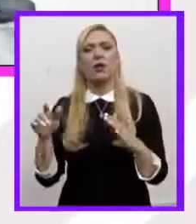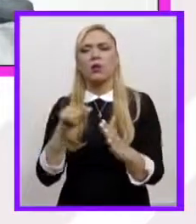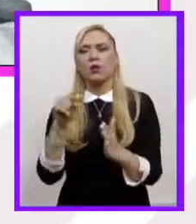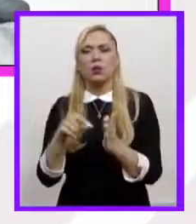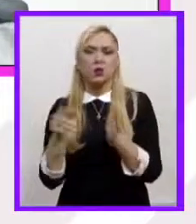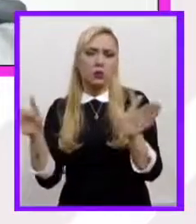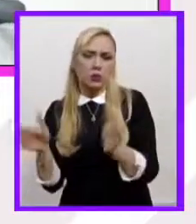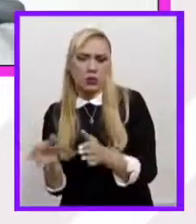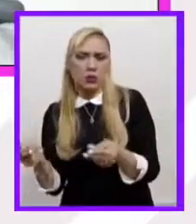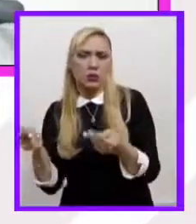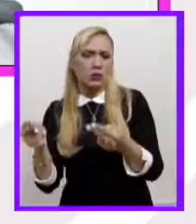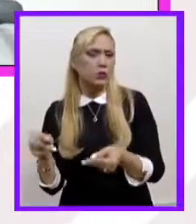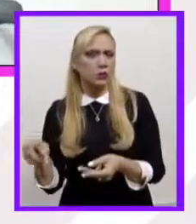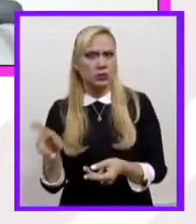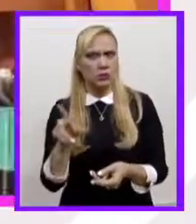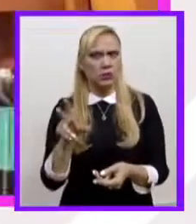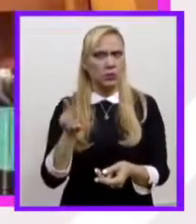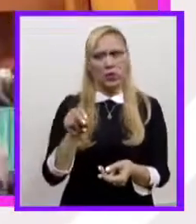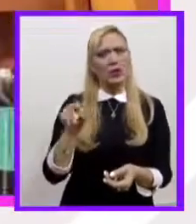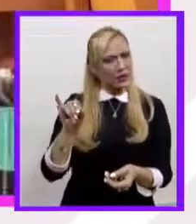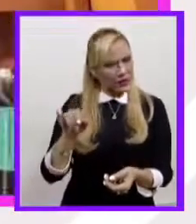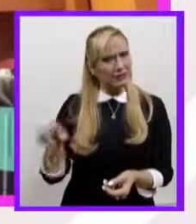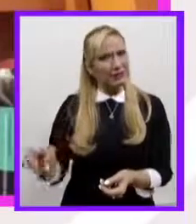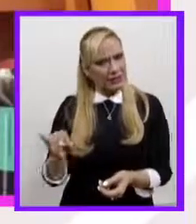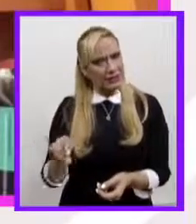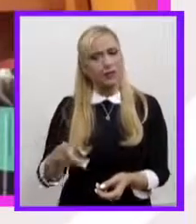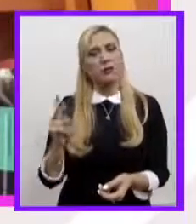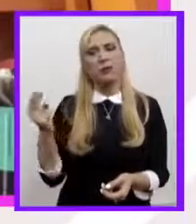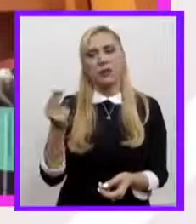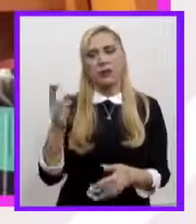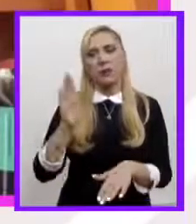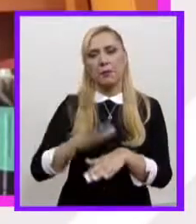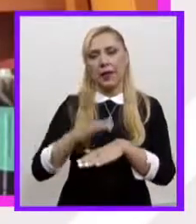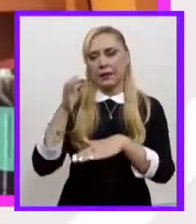embargo, justo este es un tema que necesitamos